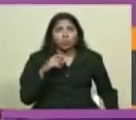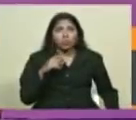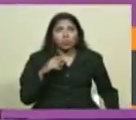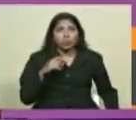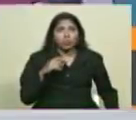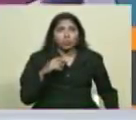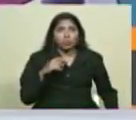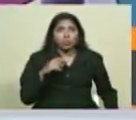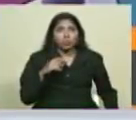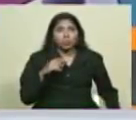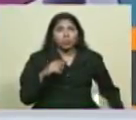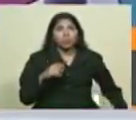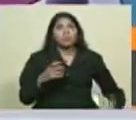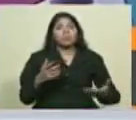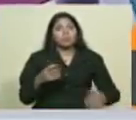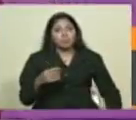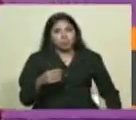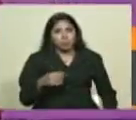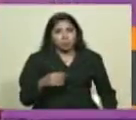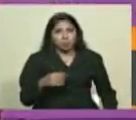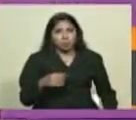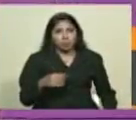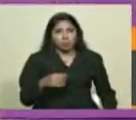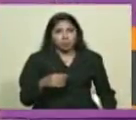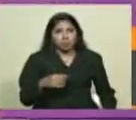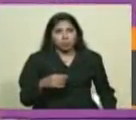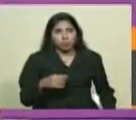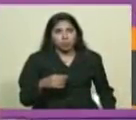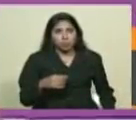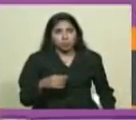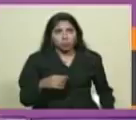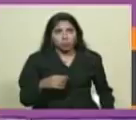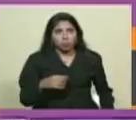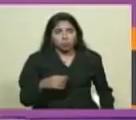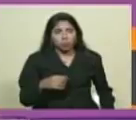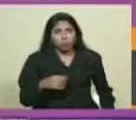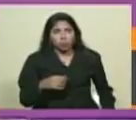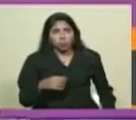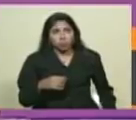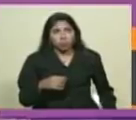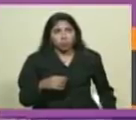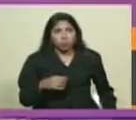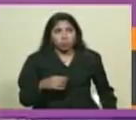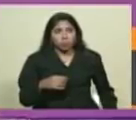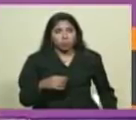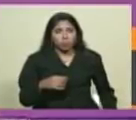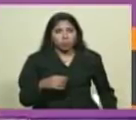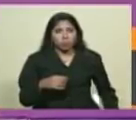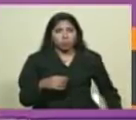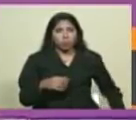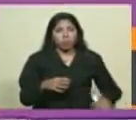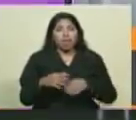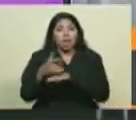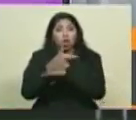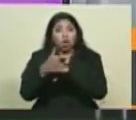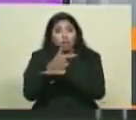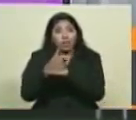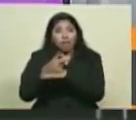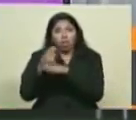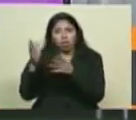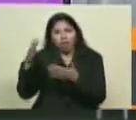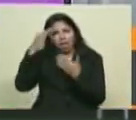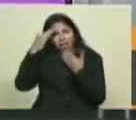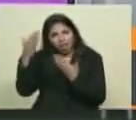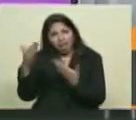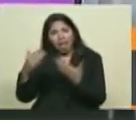a Delcy Rodríguez, a Cilia Flores, a todas las lideresas, a la gobernadora del estado Lara,